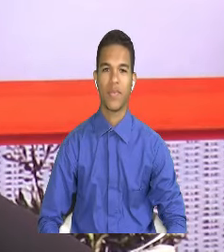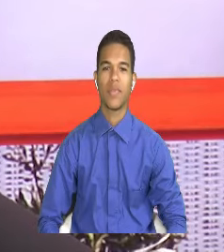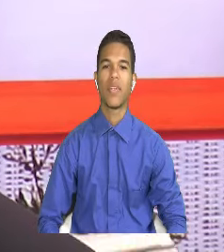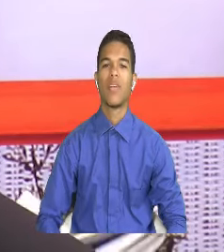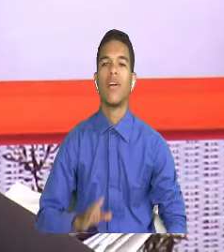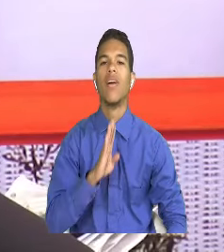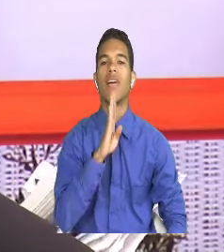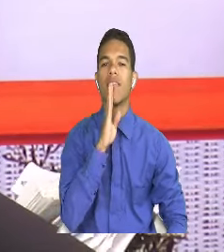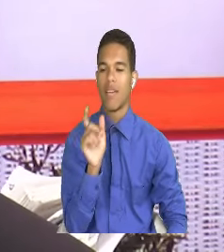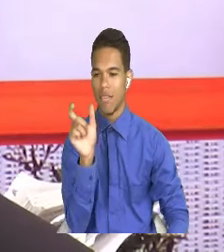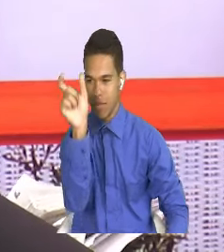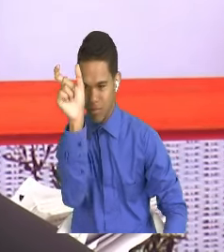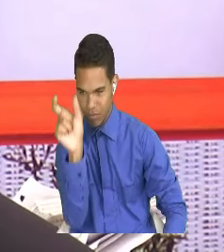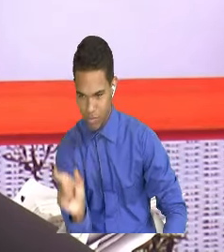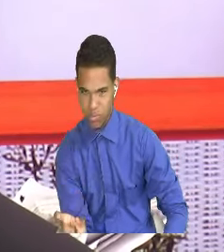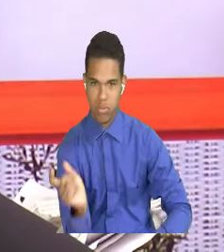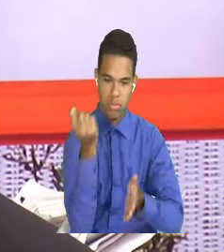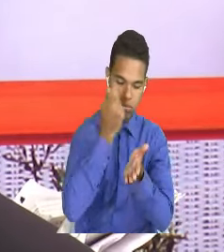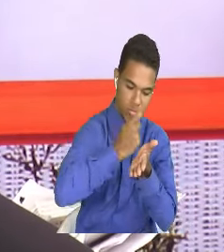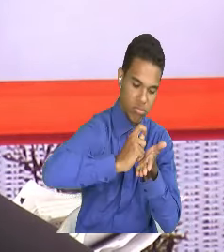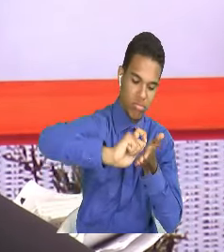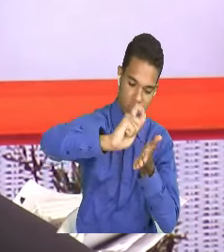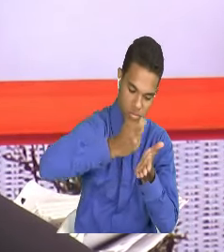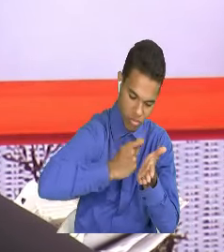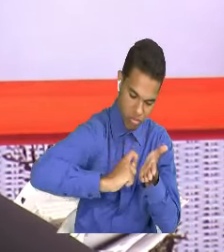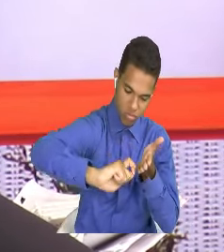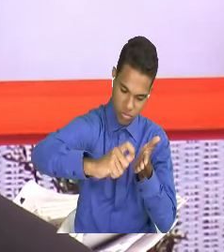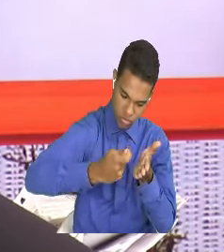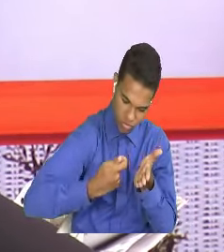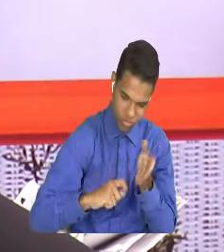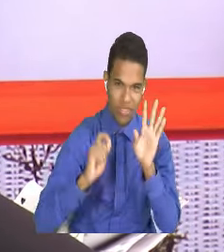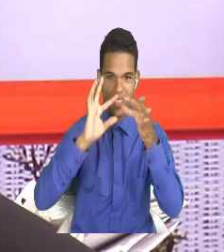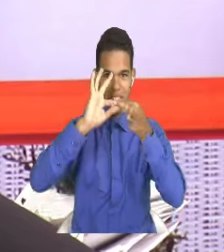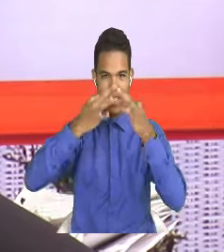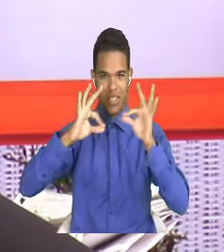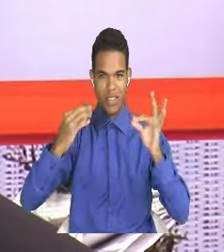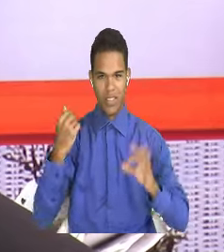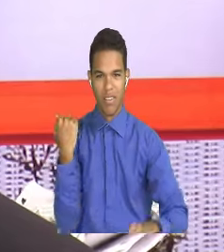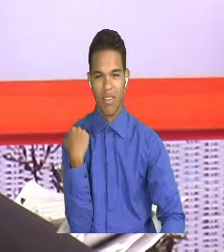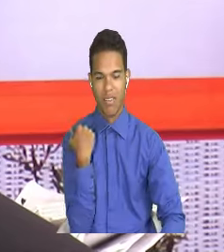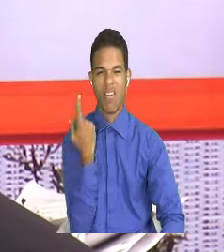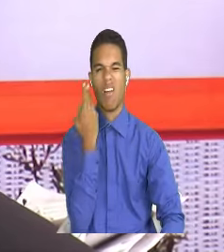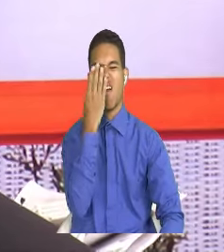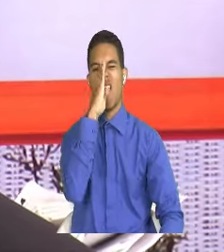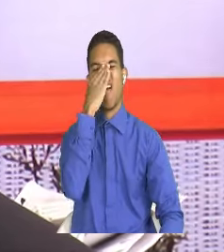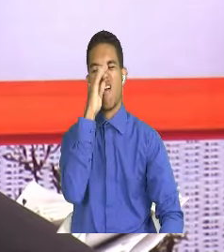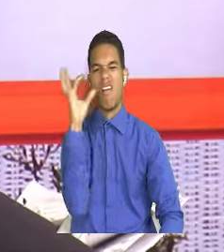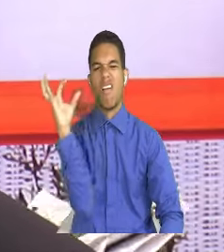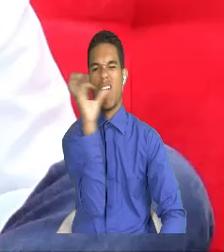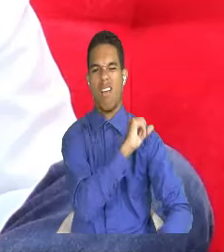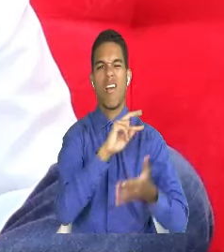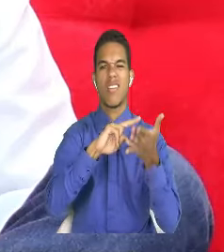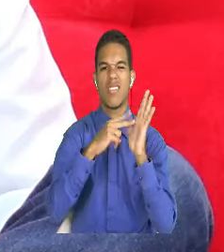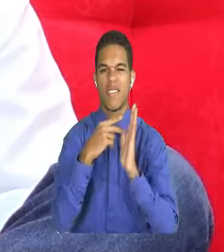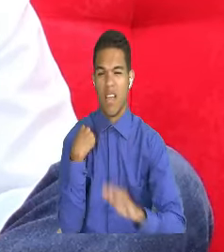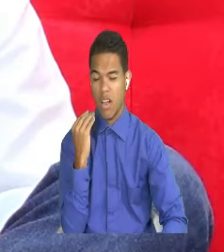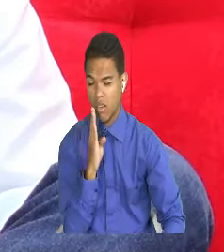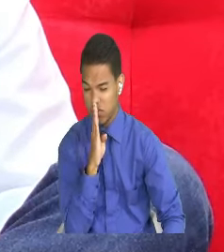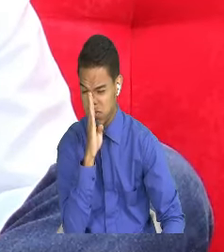canción con la siguiente frase. No cabe duda que es verdad que la costumbre es más fuerte que el amor.